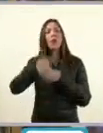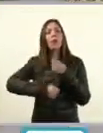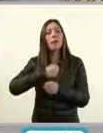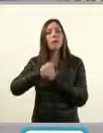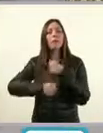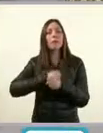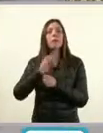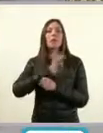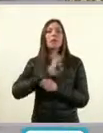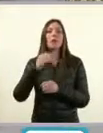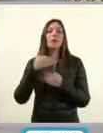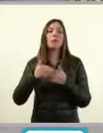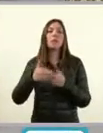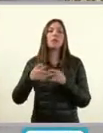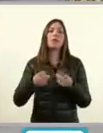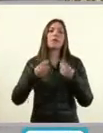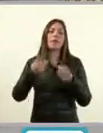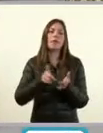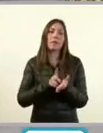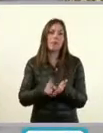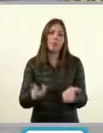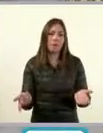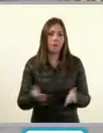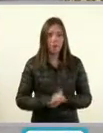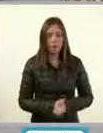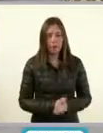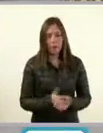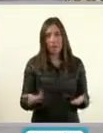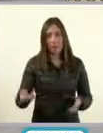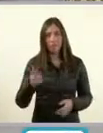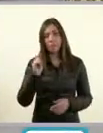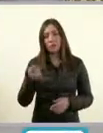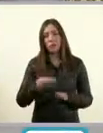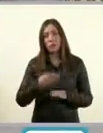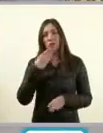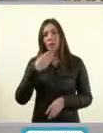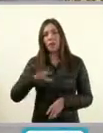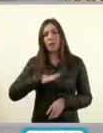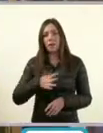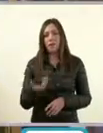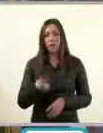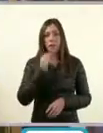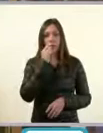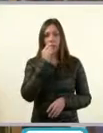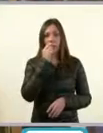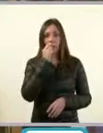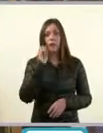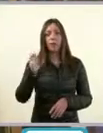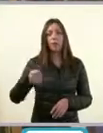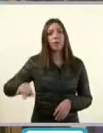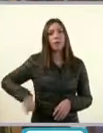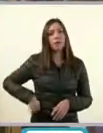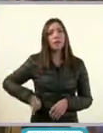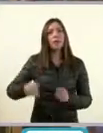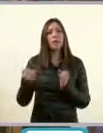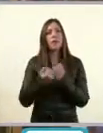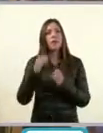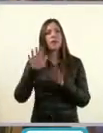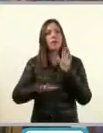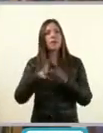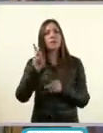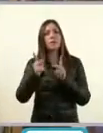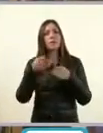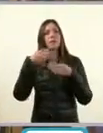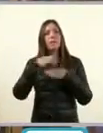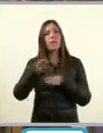¿no? Ok. No, pues está súper bien que exista, ¿no? Pues es algo interesante, y también, por ejemplo, cuando hablamos del